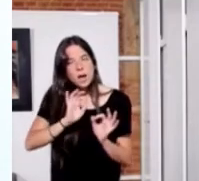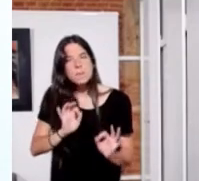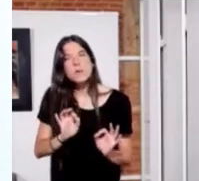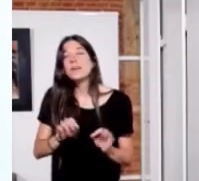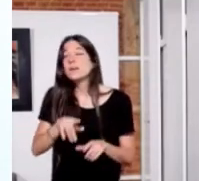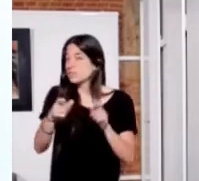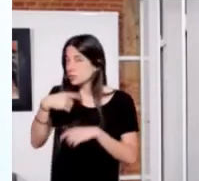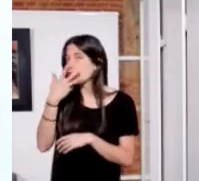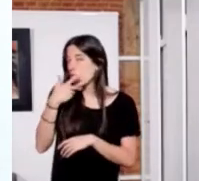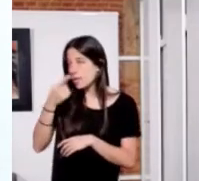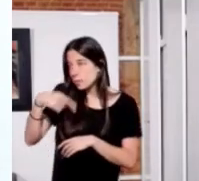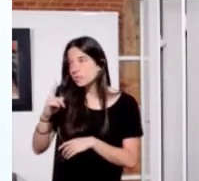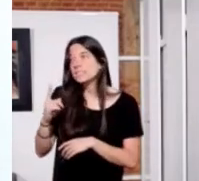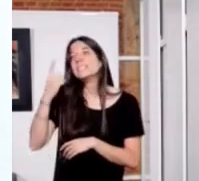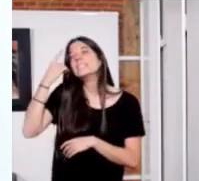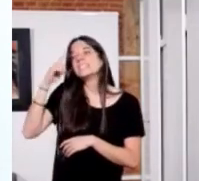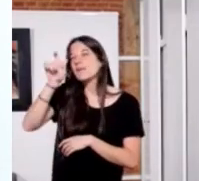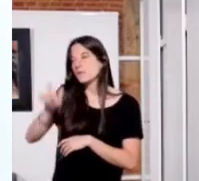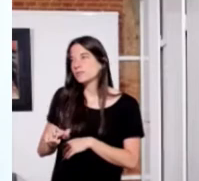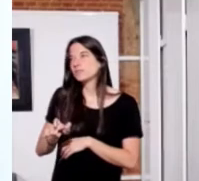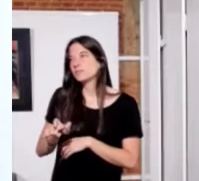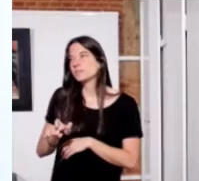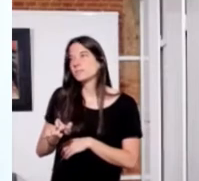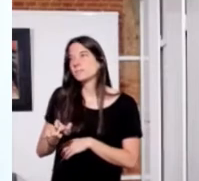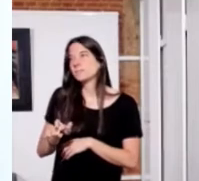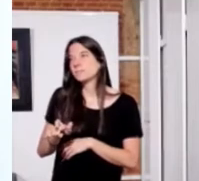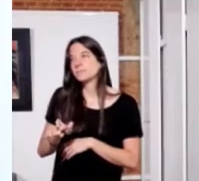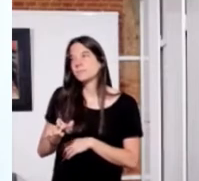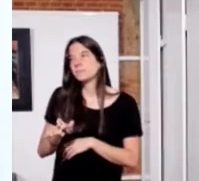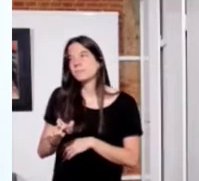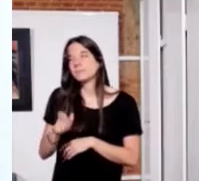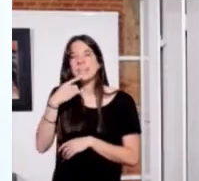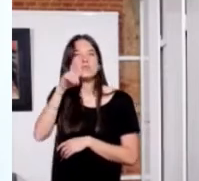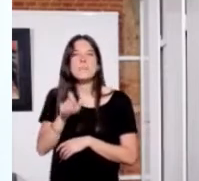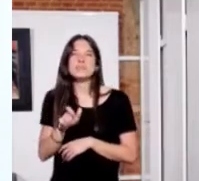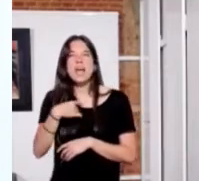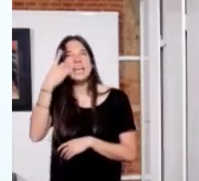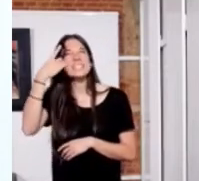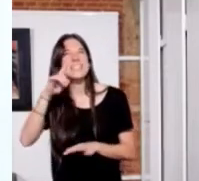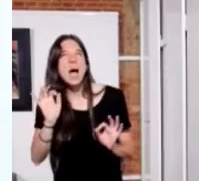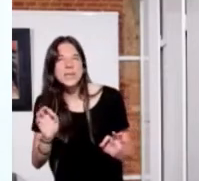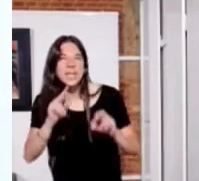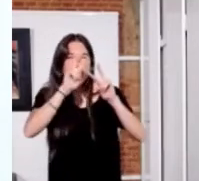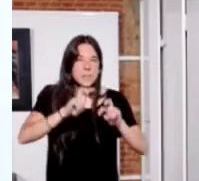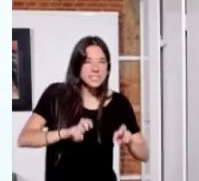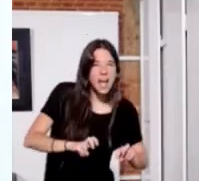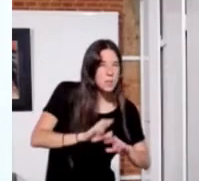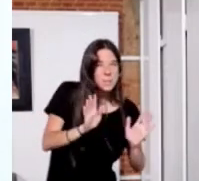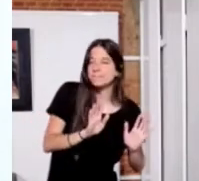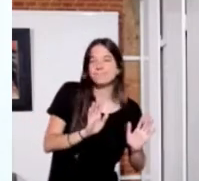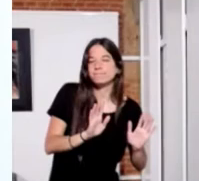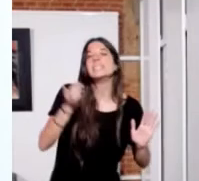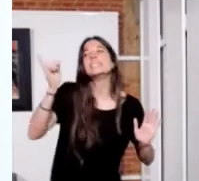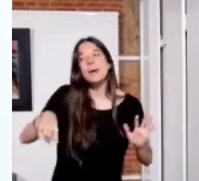conocemos, pues sabemos de que es una persona no solo que sabe, que ha investigado, sino que también